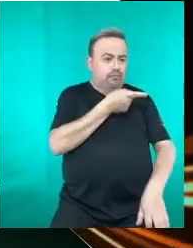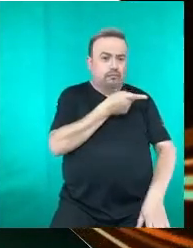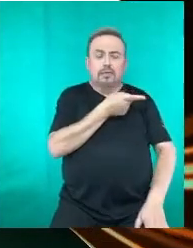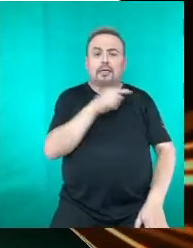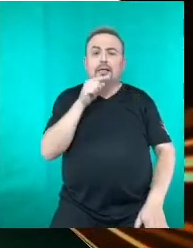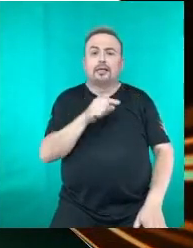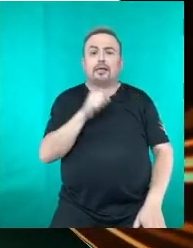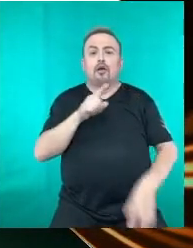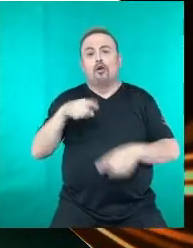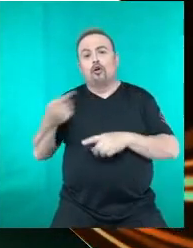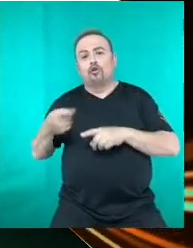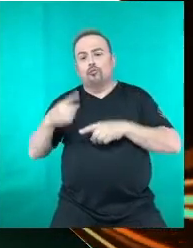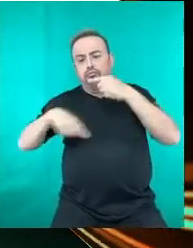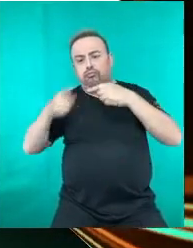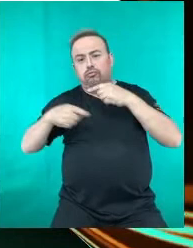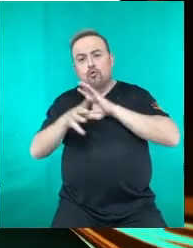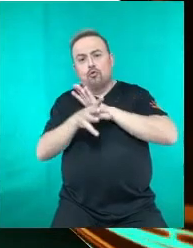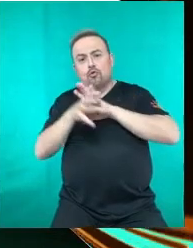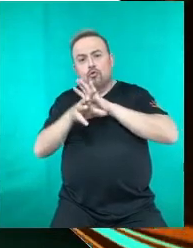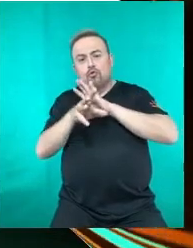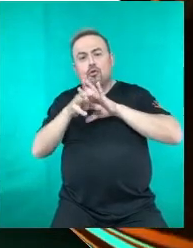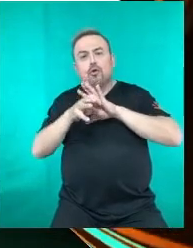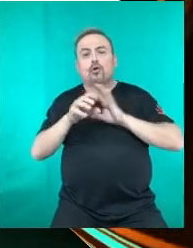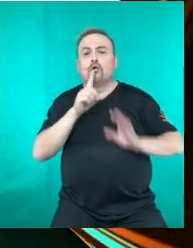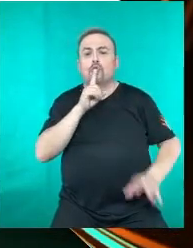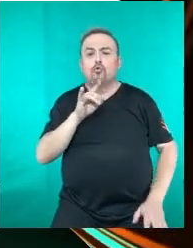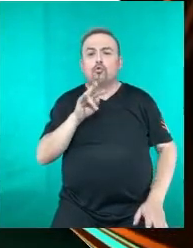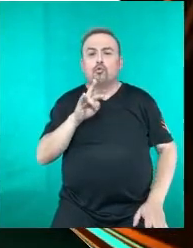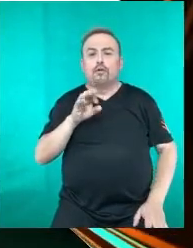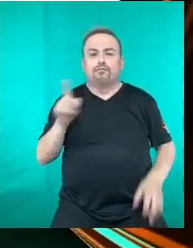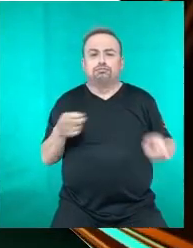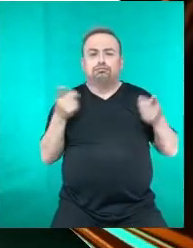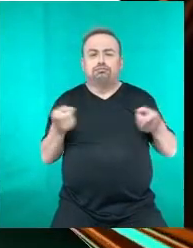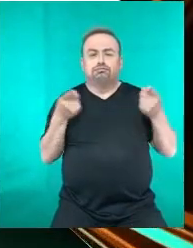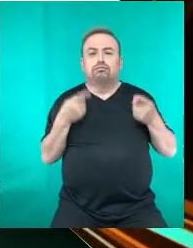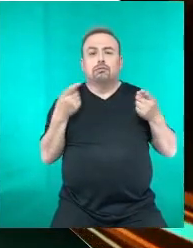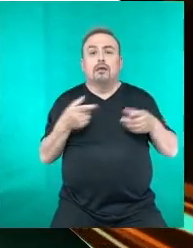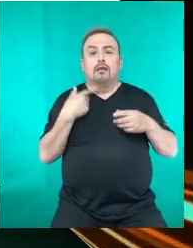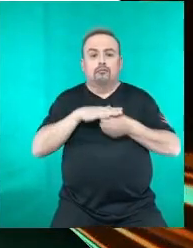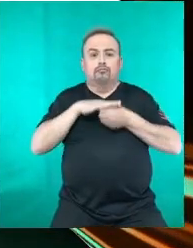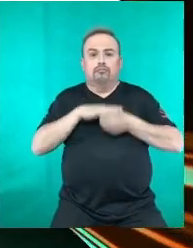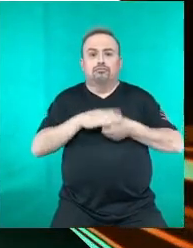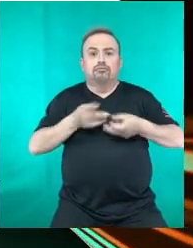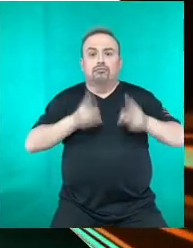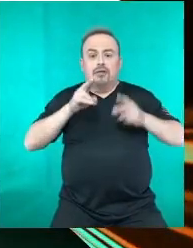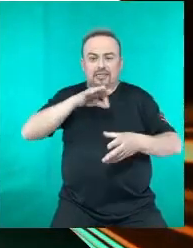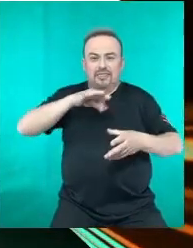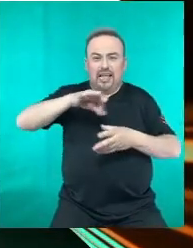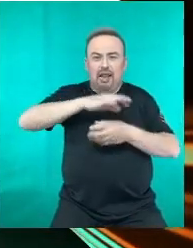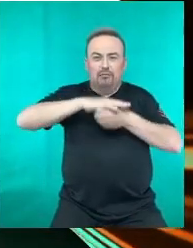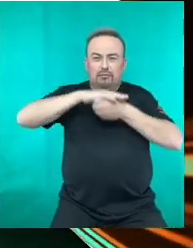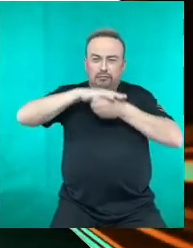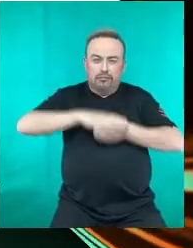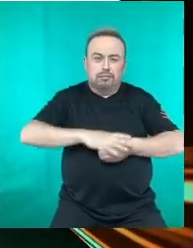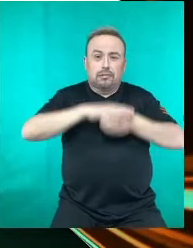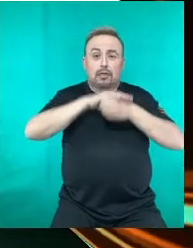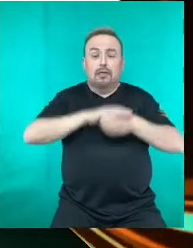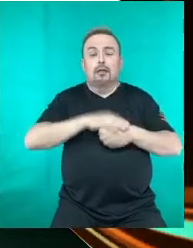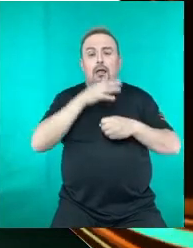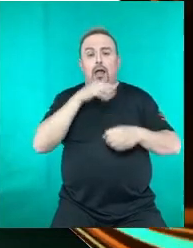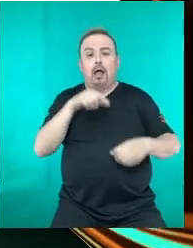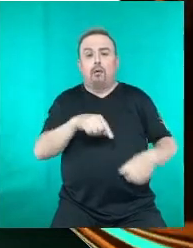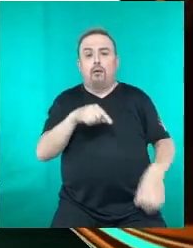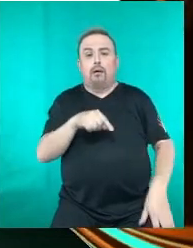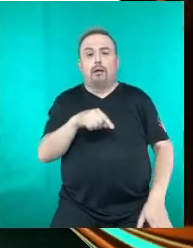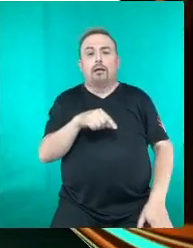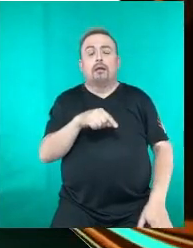turbinas enfrentadas, en el fondo, que transmiten también la presión de la salmuera por un lado a un agua de